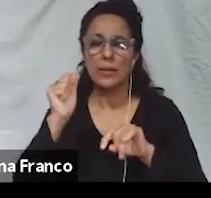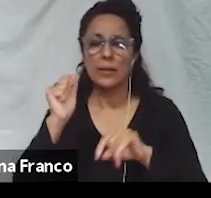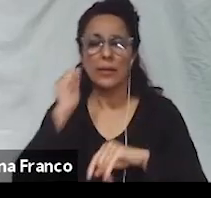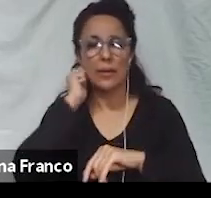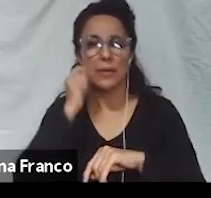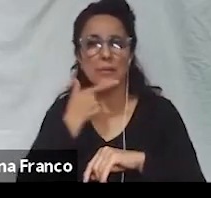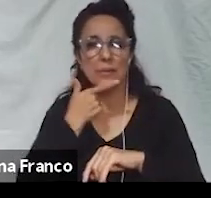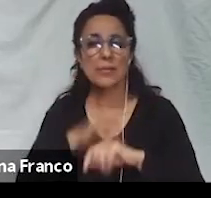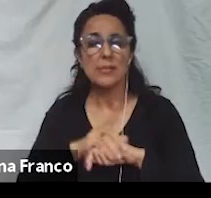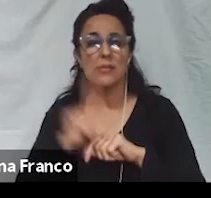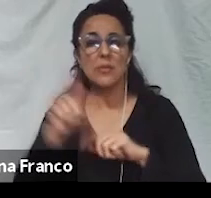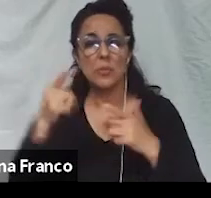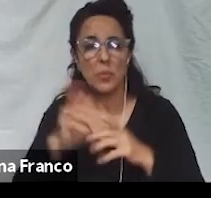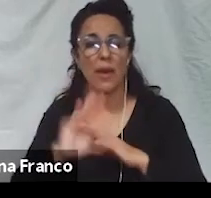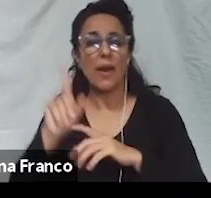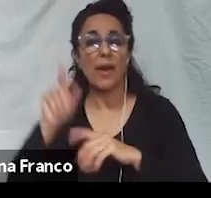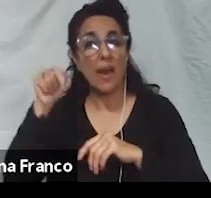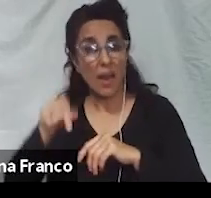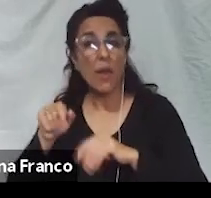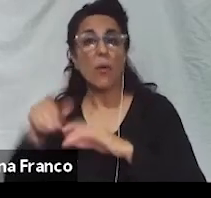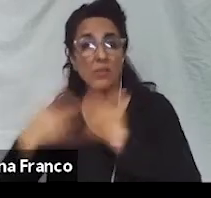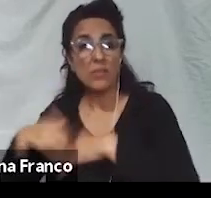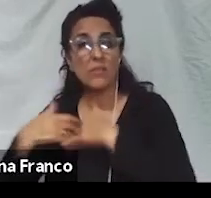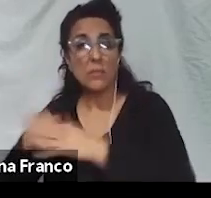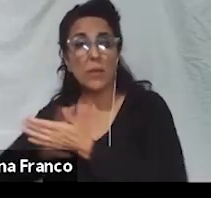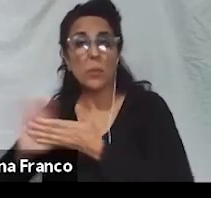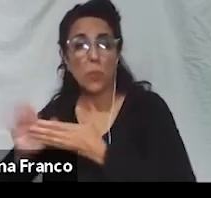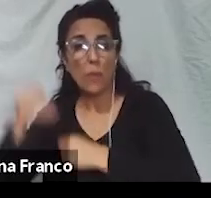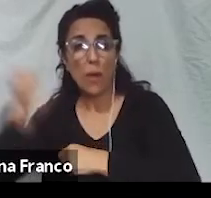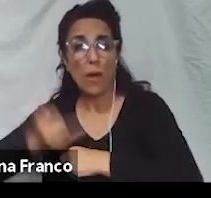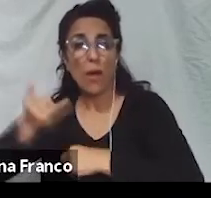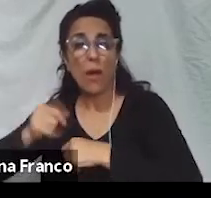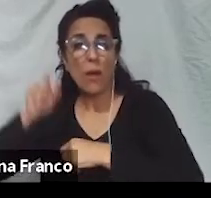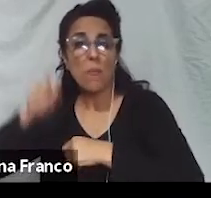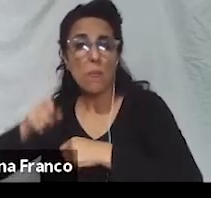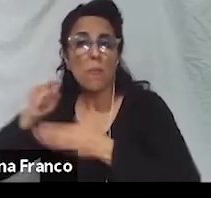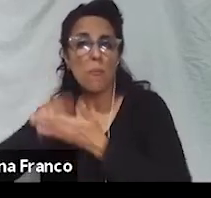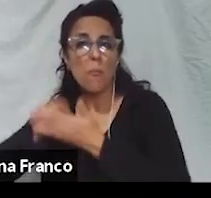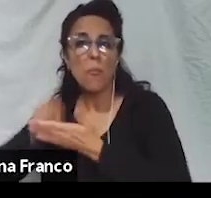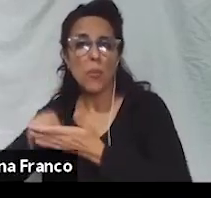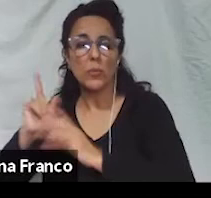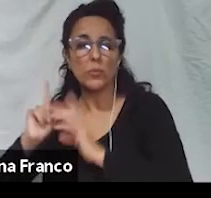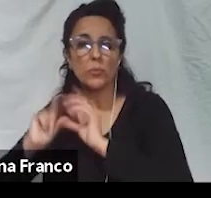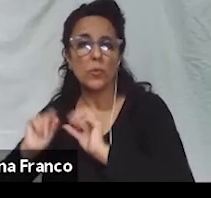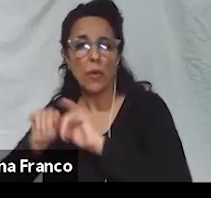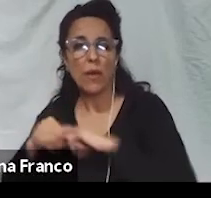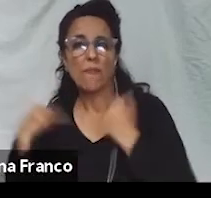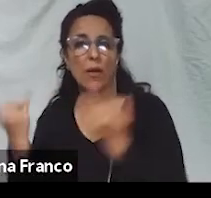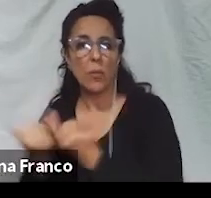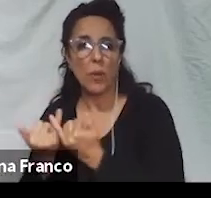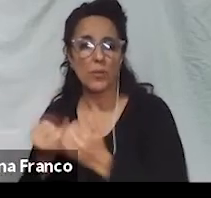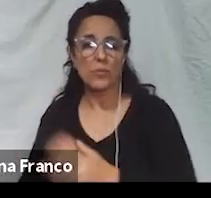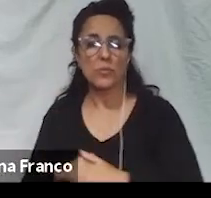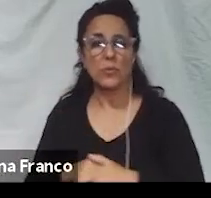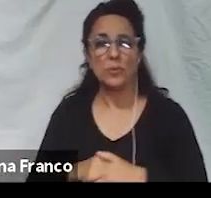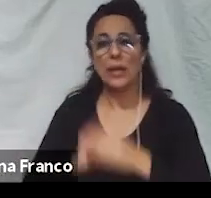en las 3.0, se está trabajando en un sistema de puntajes donde las páginas van a ser determinadas por su accesibilidad